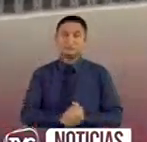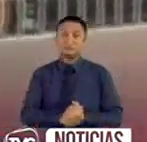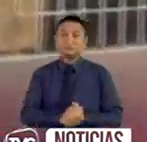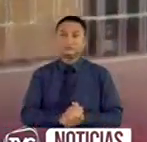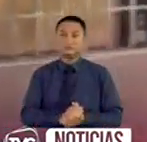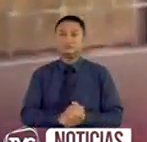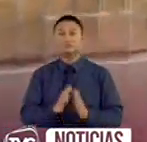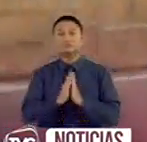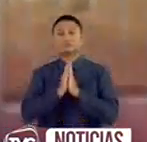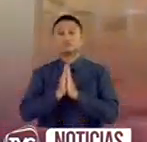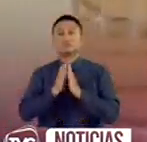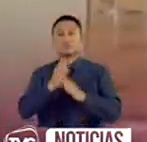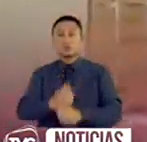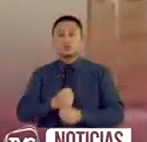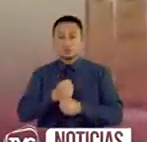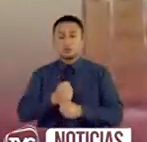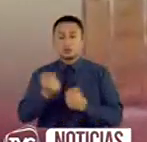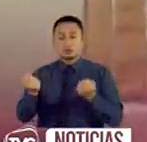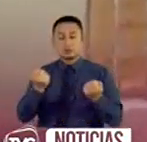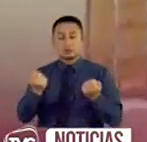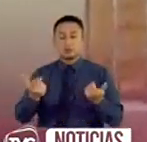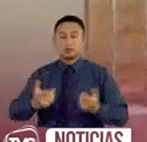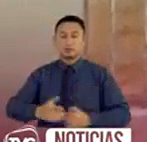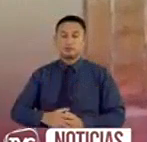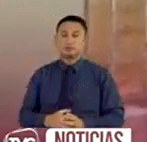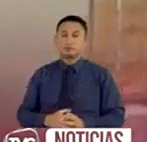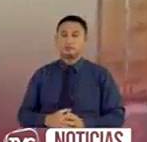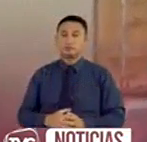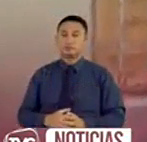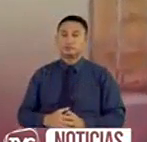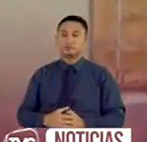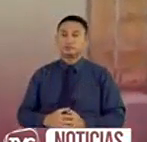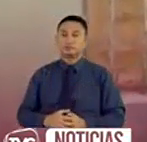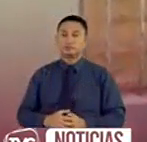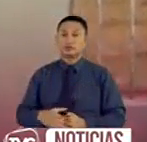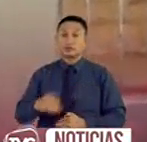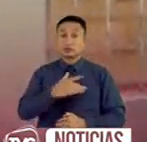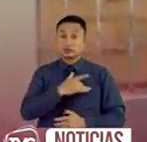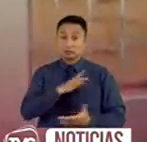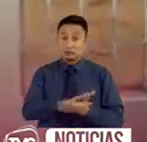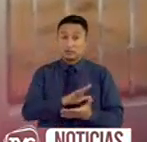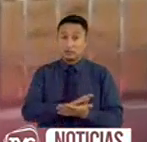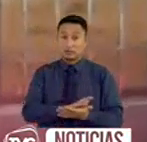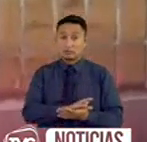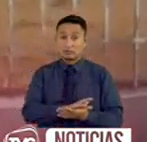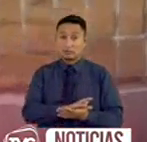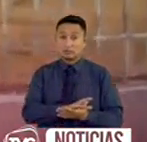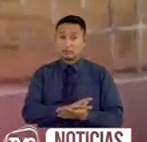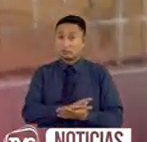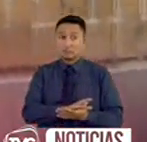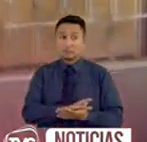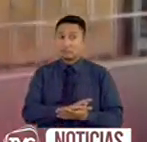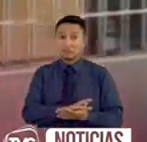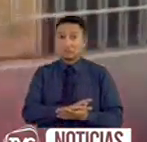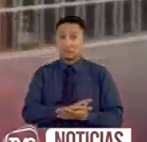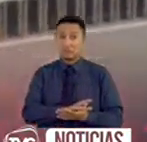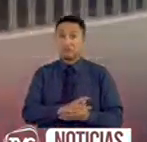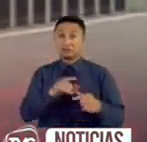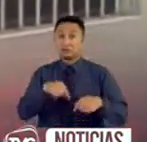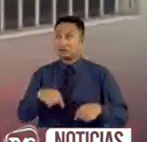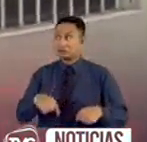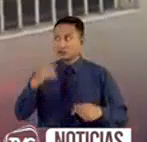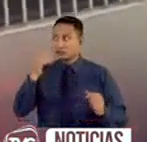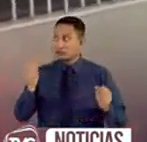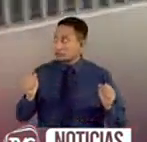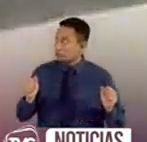pues. Y más control. ¿No salen tranquilos a la calle? Sí, tranquilos, todo el mundo sale tranquilo porque no